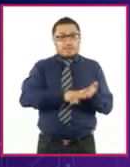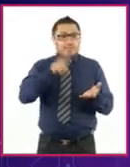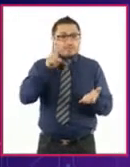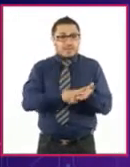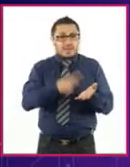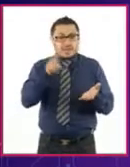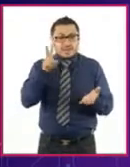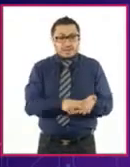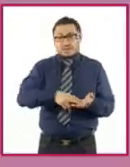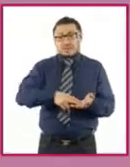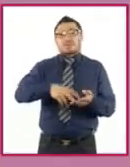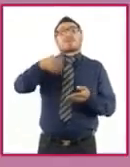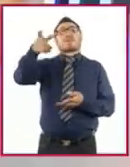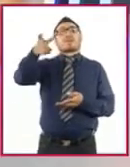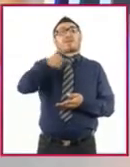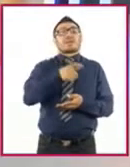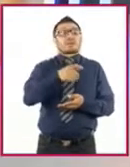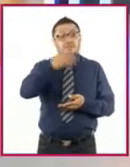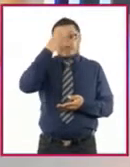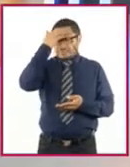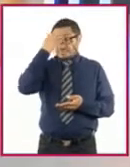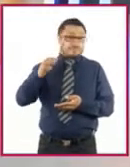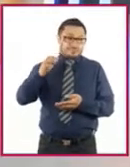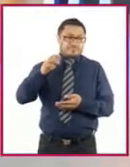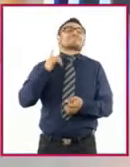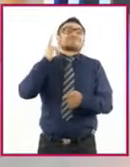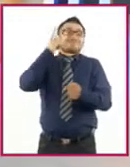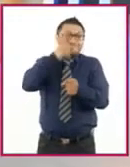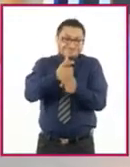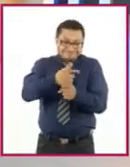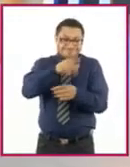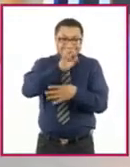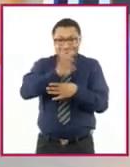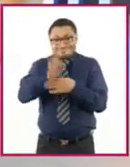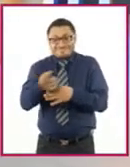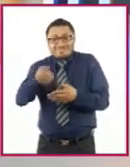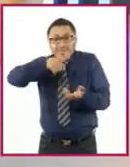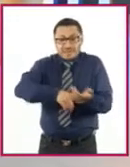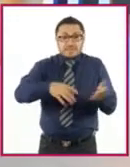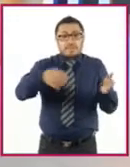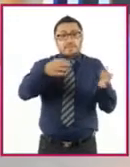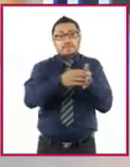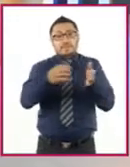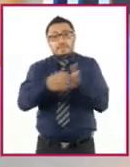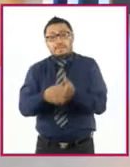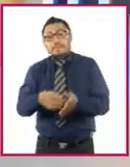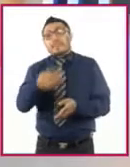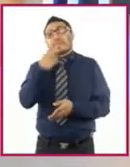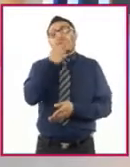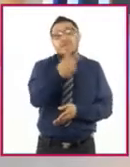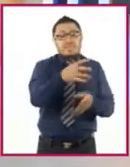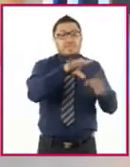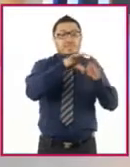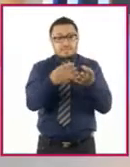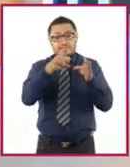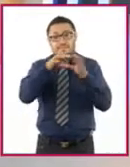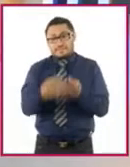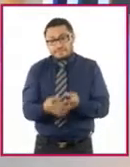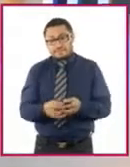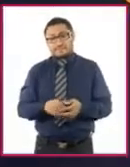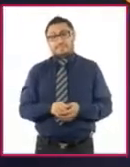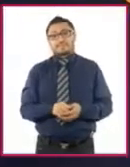la x. Entonces, el contenido de cada caja es de 2 pelotas de tenis.